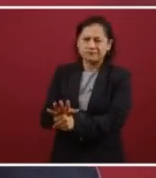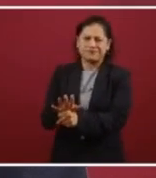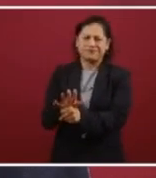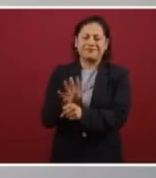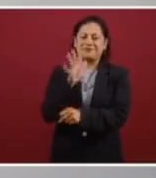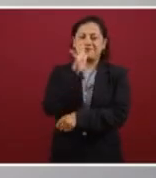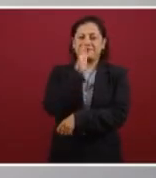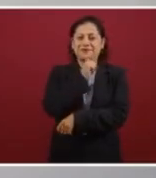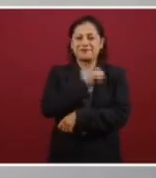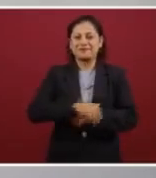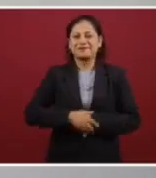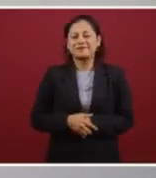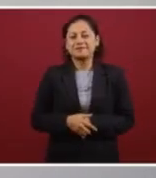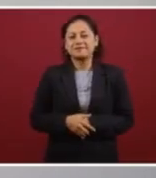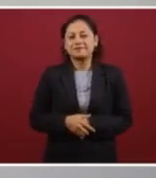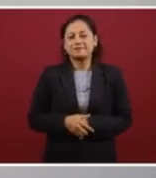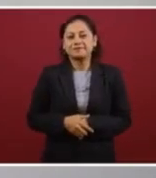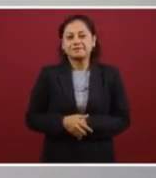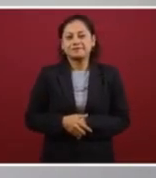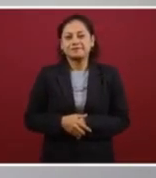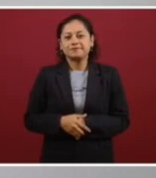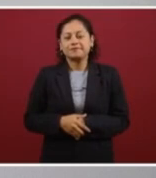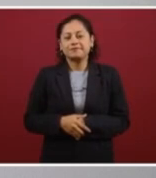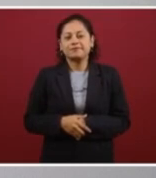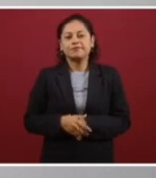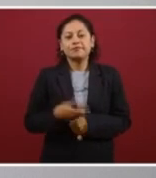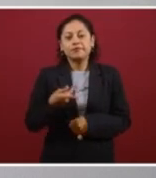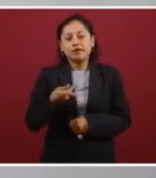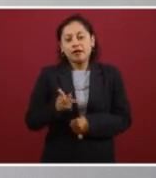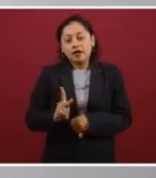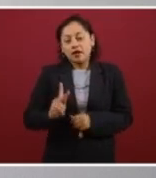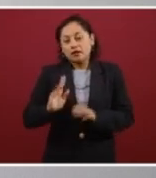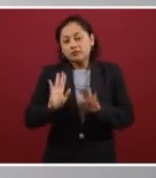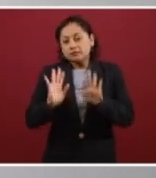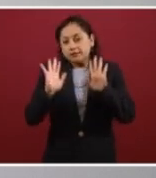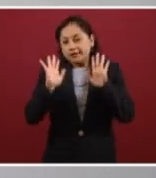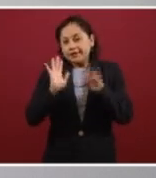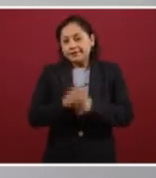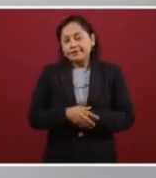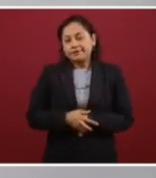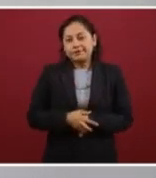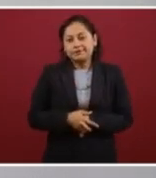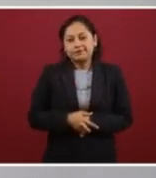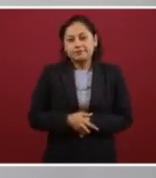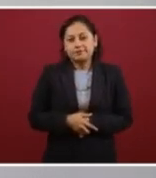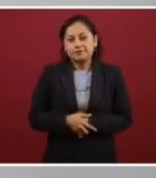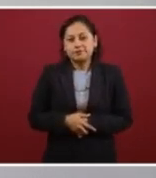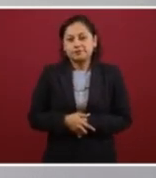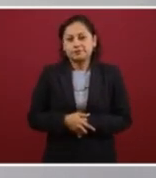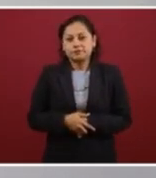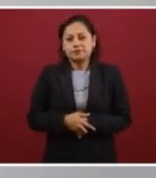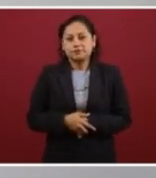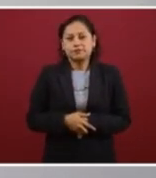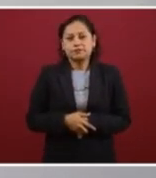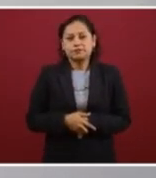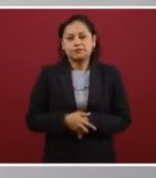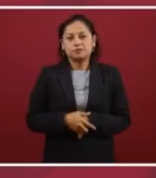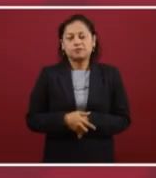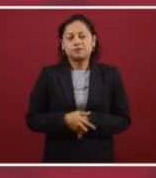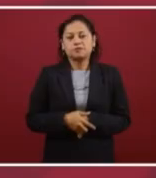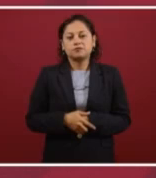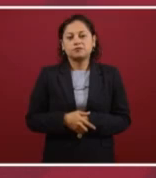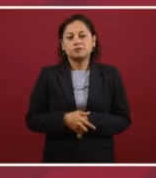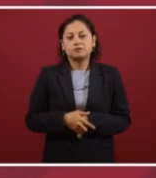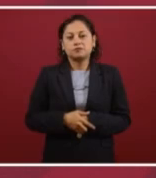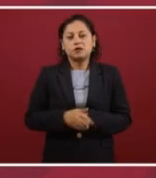sin embargo pues se consideró y que no fue adecuada la